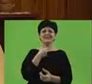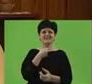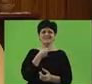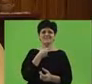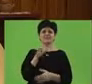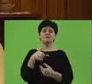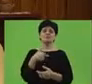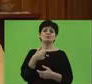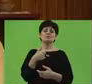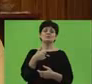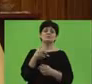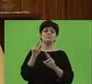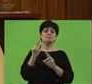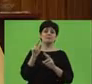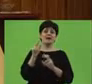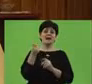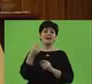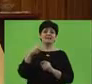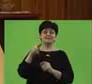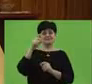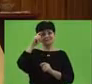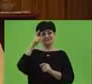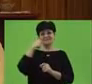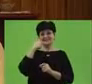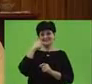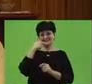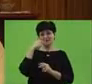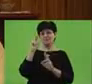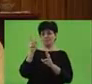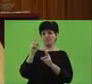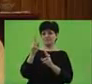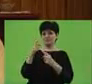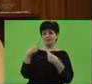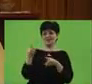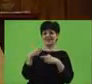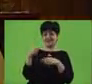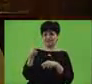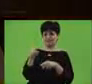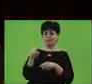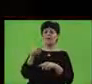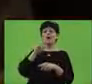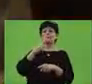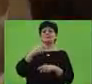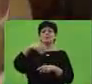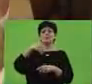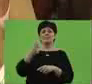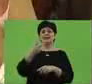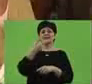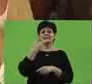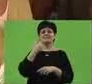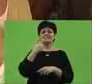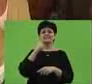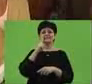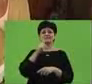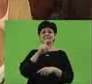¿Viste? Entonces, Andrés era mi profesor de canto. Andrés Maciteri. Andrés Maciteri. Entonces, ¿qué